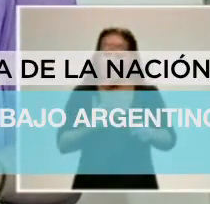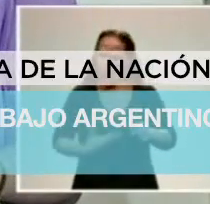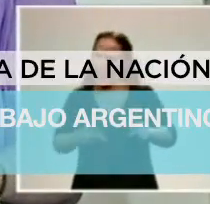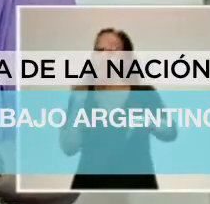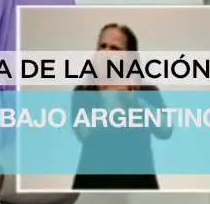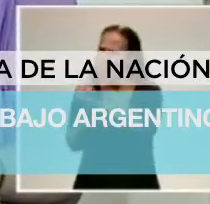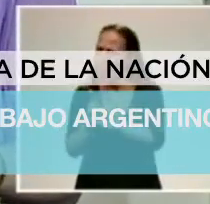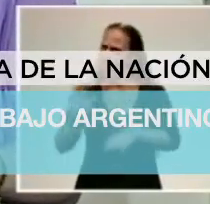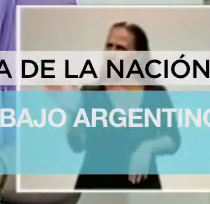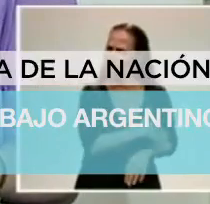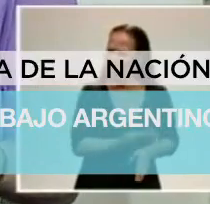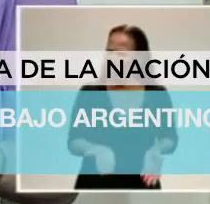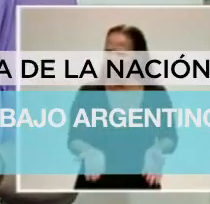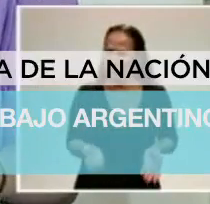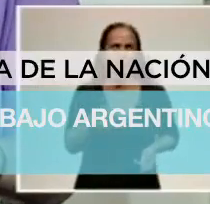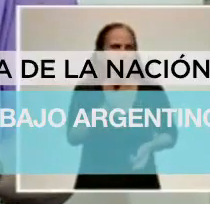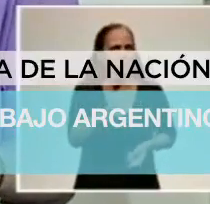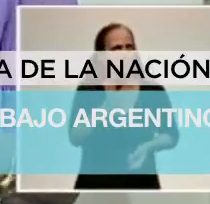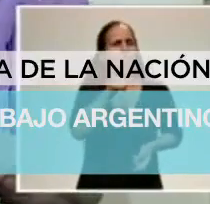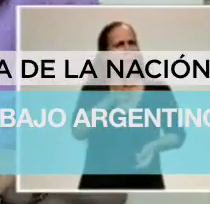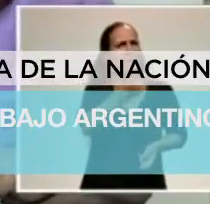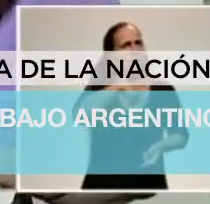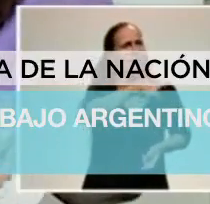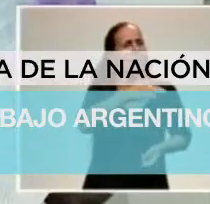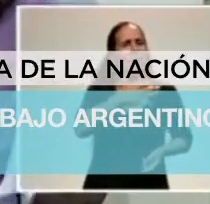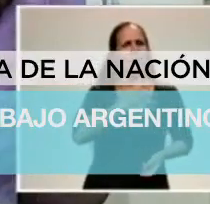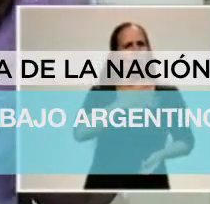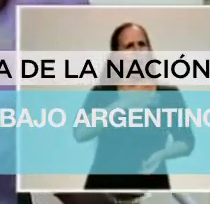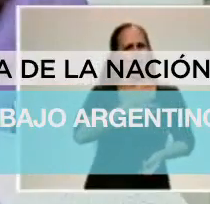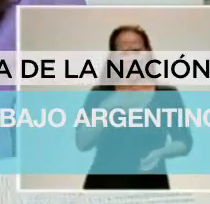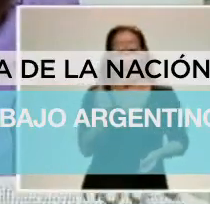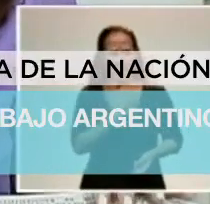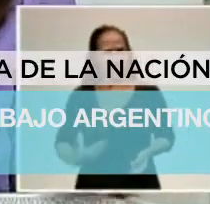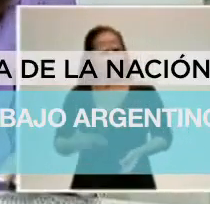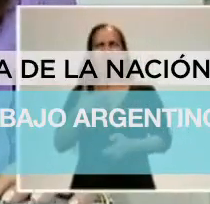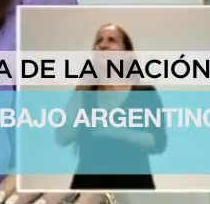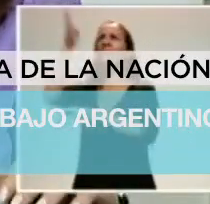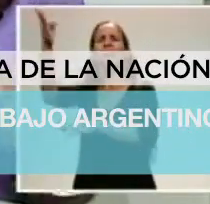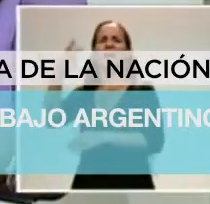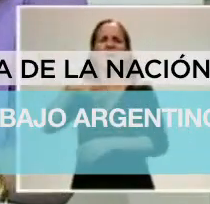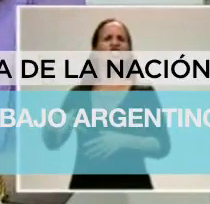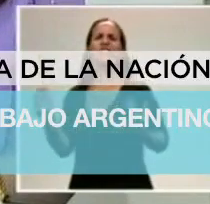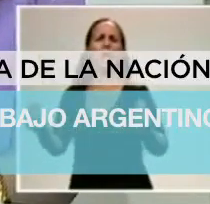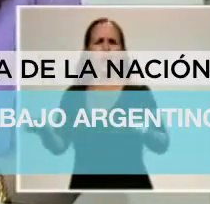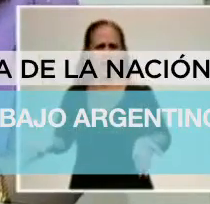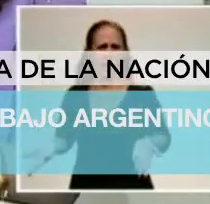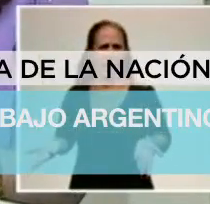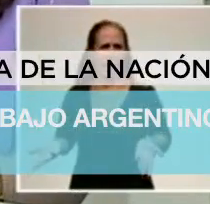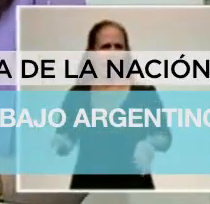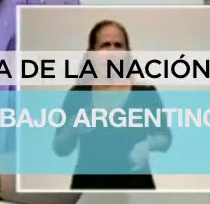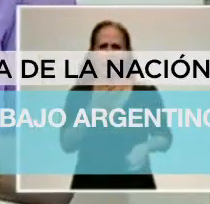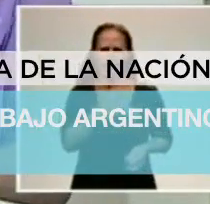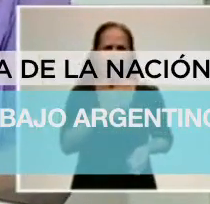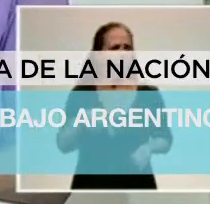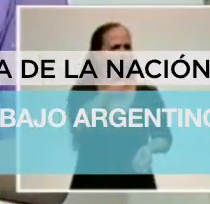haya hecho, creo que merece un voto de confianza en lo que fue hacer a China. ¿Qué fuimos a hacer a China? A